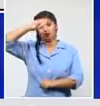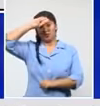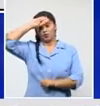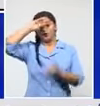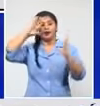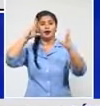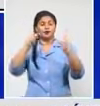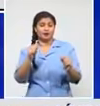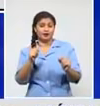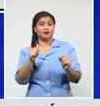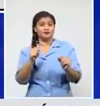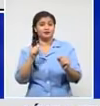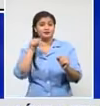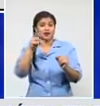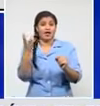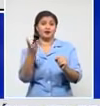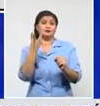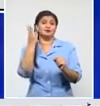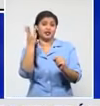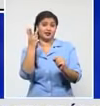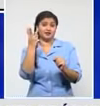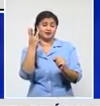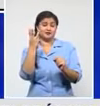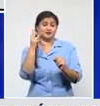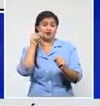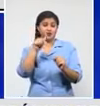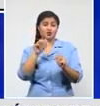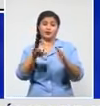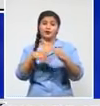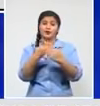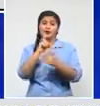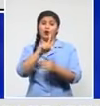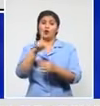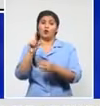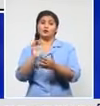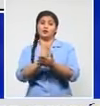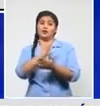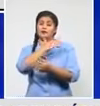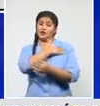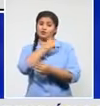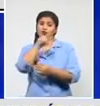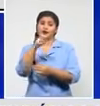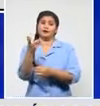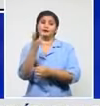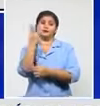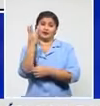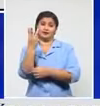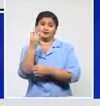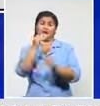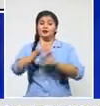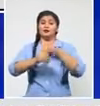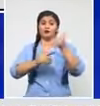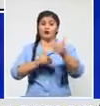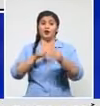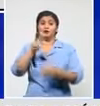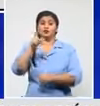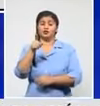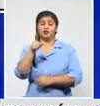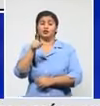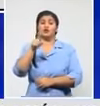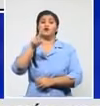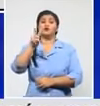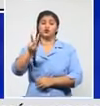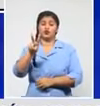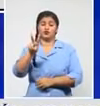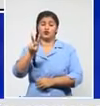los 3 primeros casos el 11 de marzo, pues se diagnosticaron 212 casos. Abril